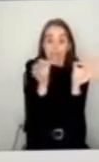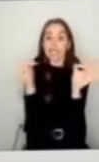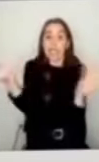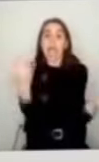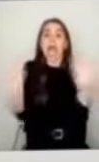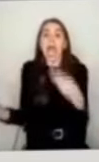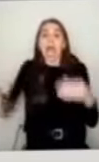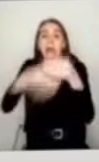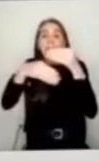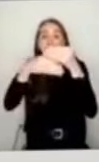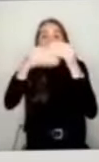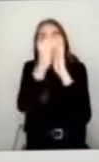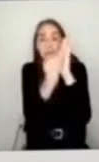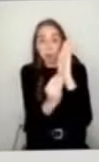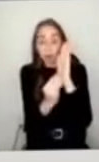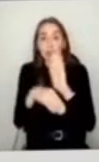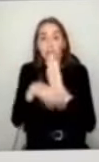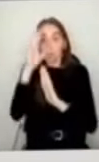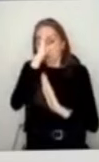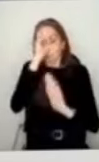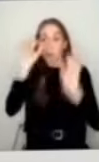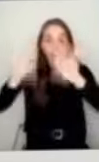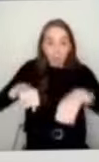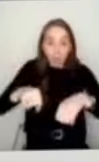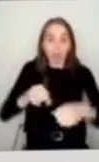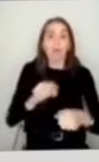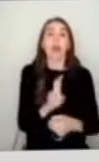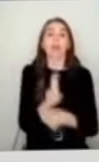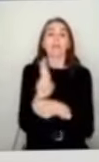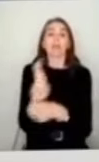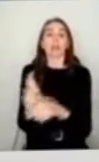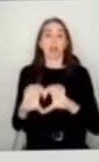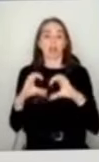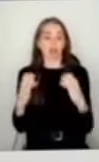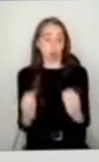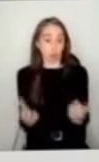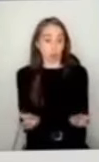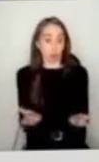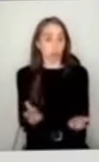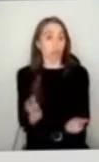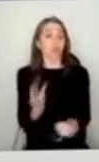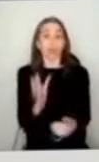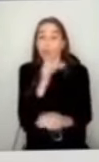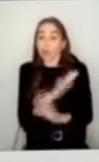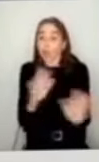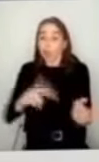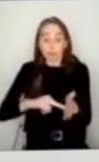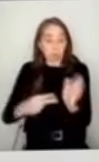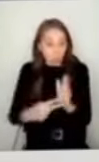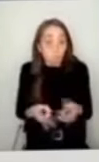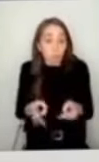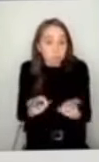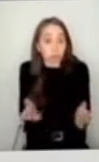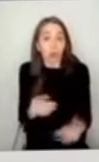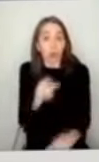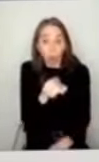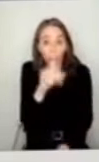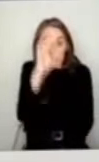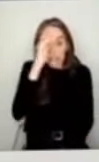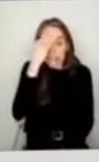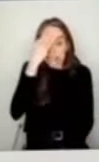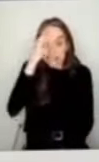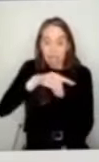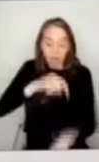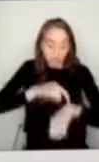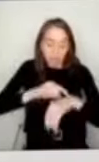posición mayoritaria, la vamos a hacer en representación de esta corporación. No tenemos ningún problema con ello y, como a usted le consta, desde muy temprano